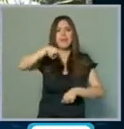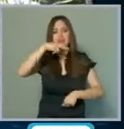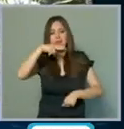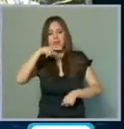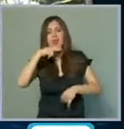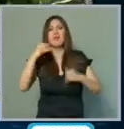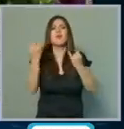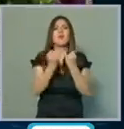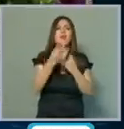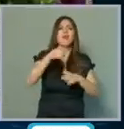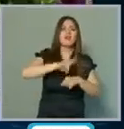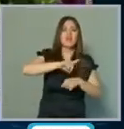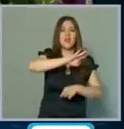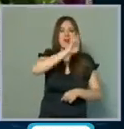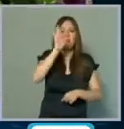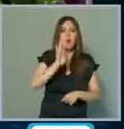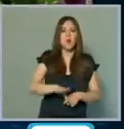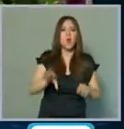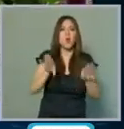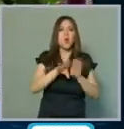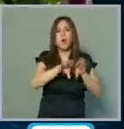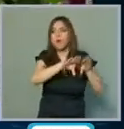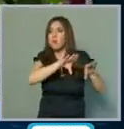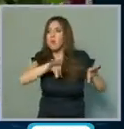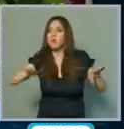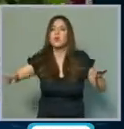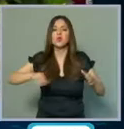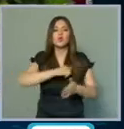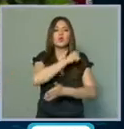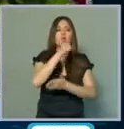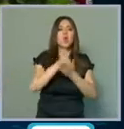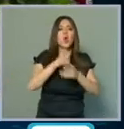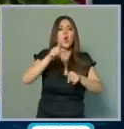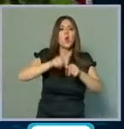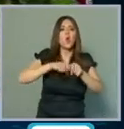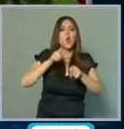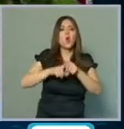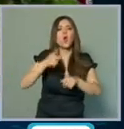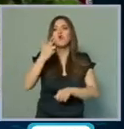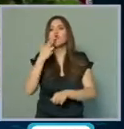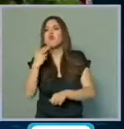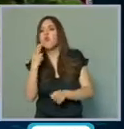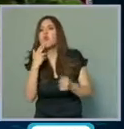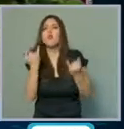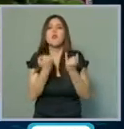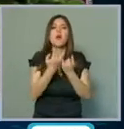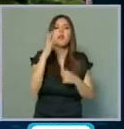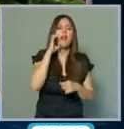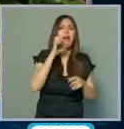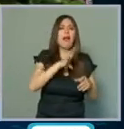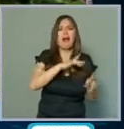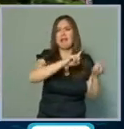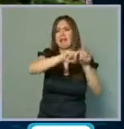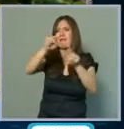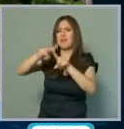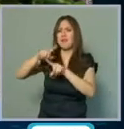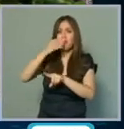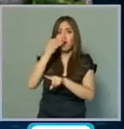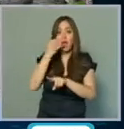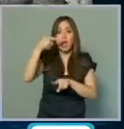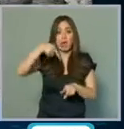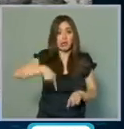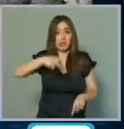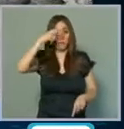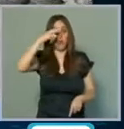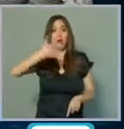se viste de colores la ciudad, precisamente con tonos rojos o naranjas, llenos de flores. Y tenemos también, pues nosotros una gran producción,